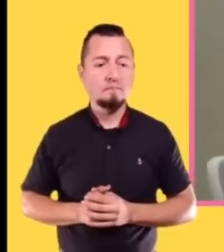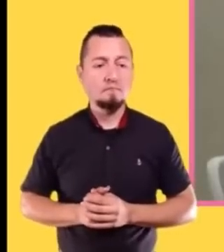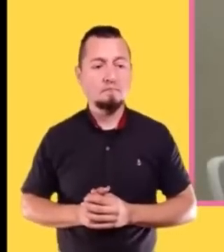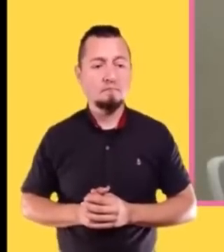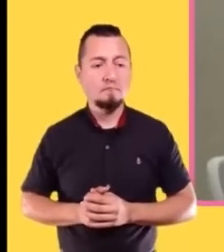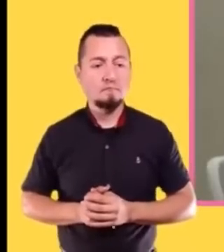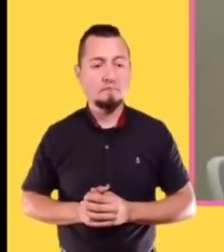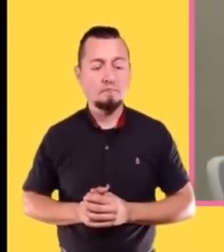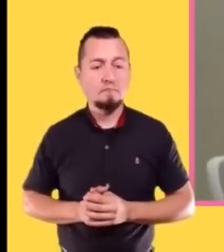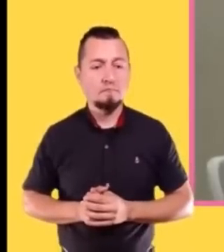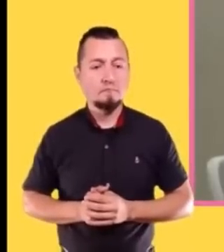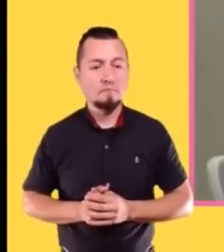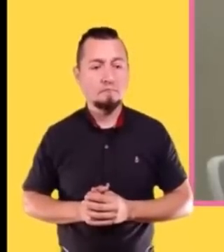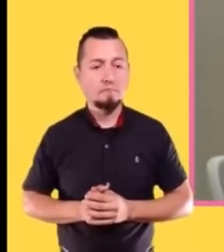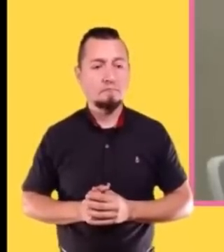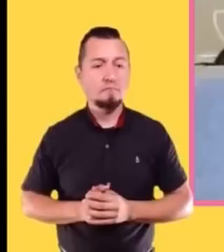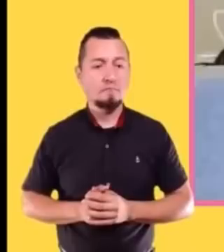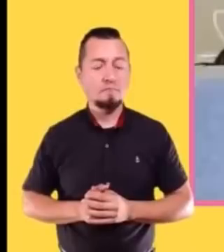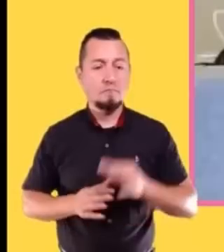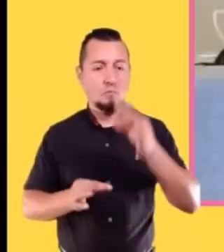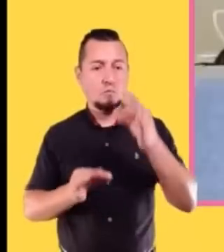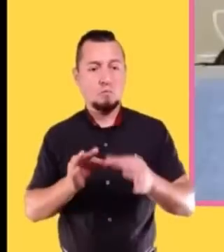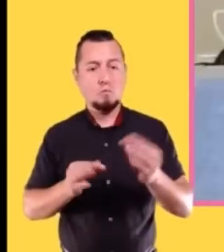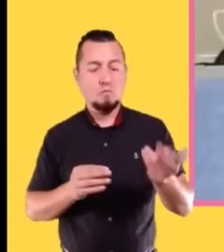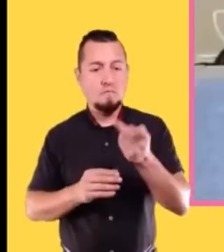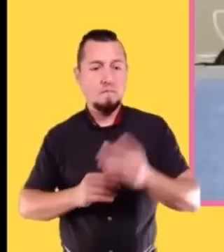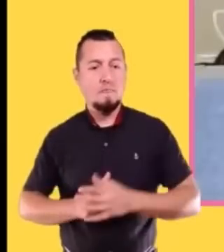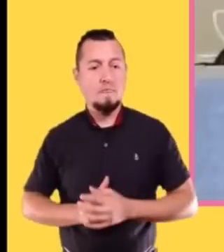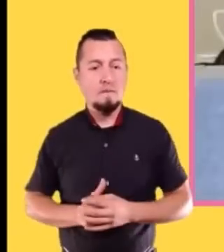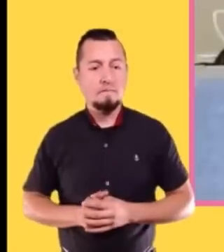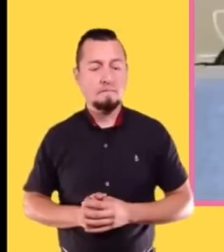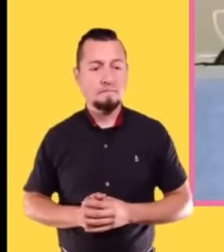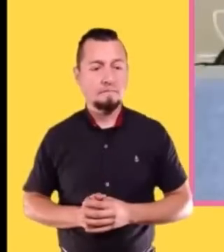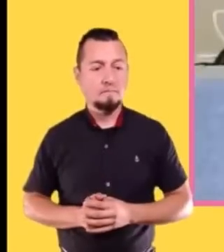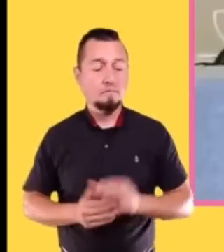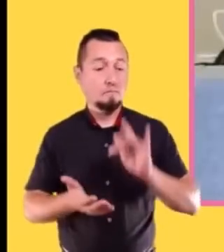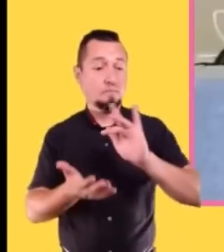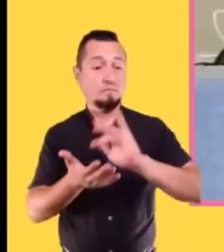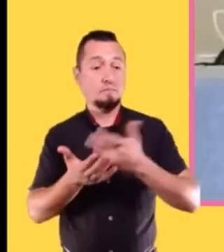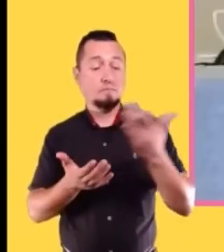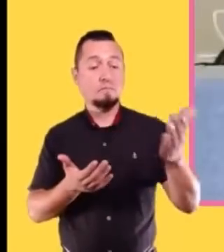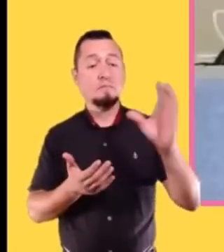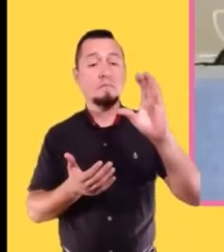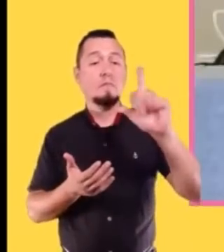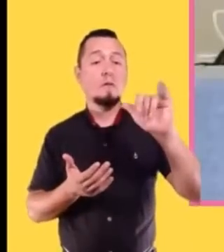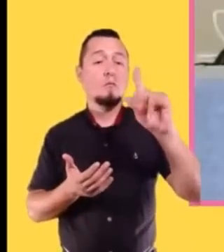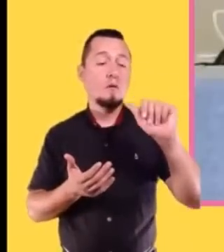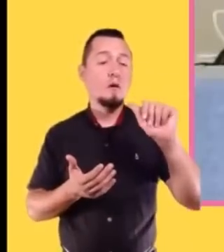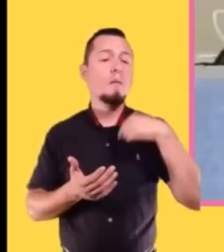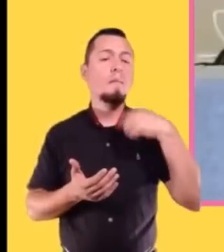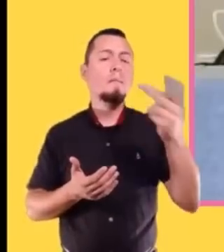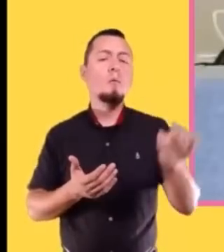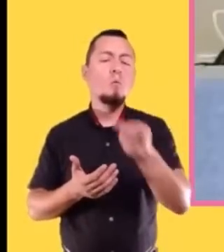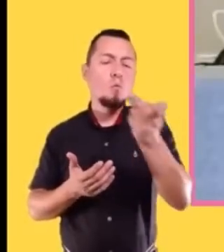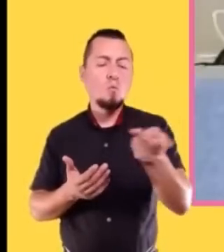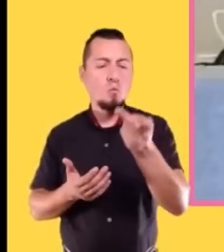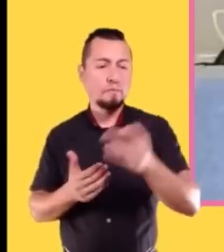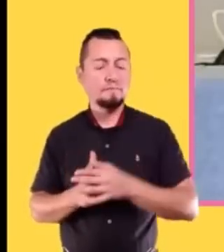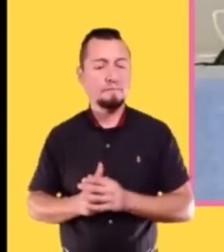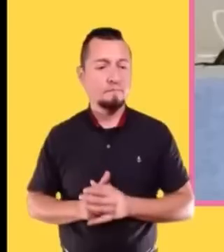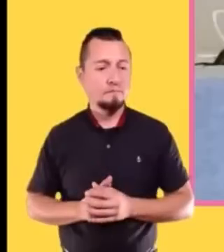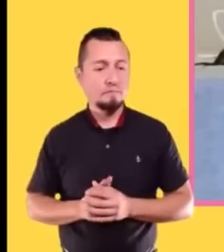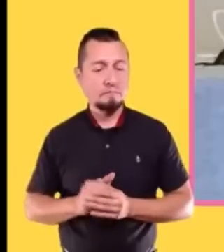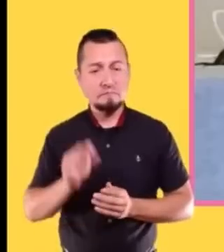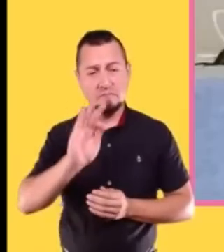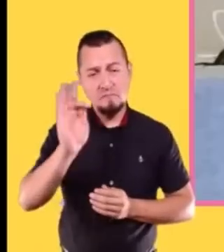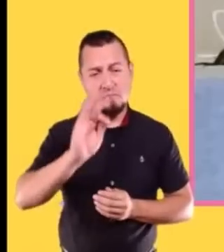Pasamos a la última pregunta para cerrar la prueba de prensa. Gracias, Claudia Manuela Pérez de Notisistema. Preguntarles si nos puede dar un corte de